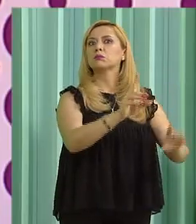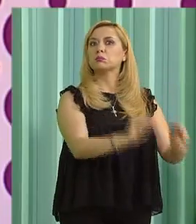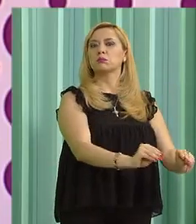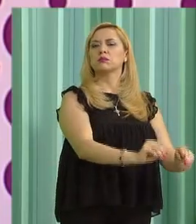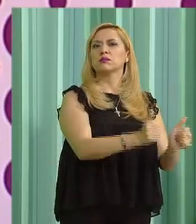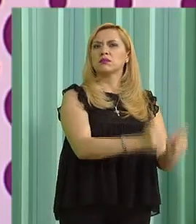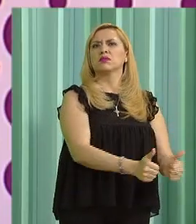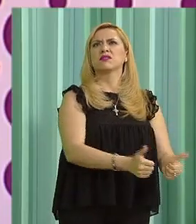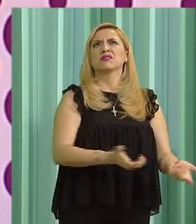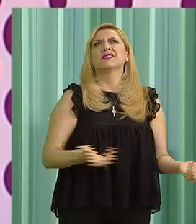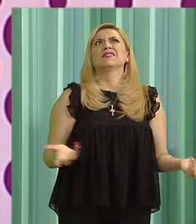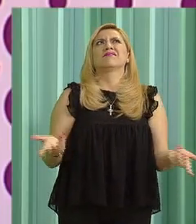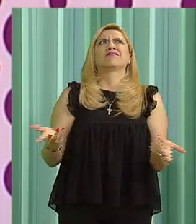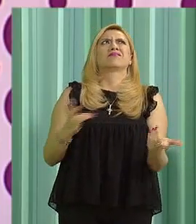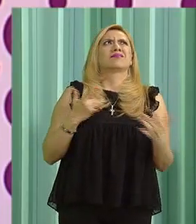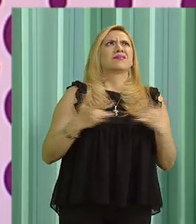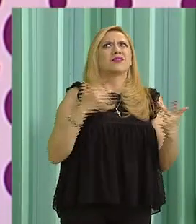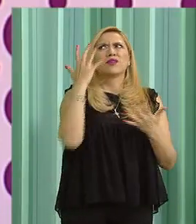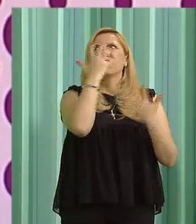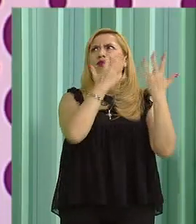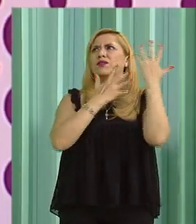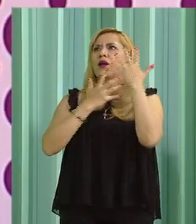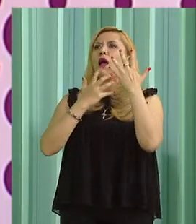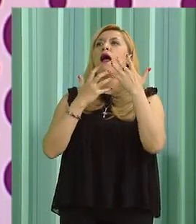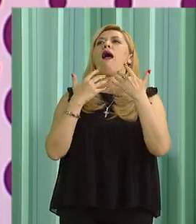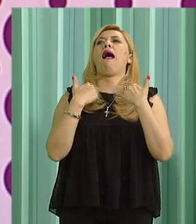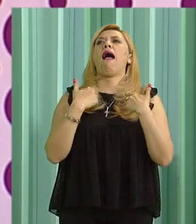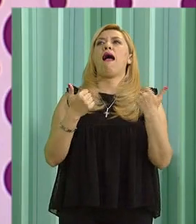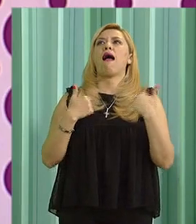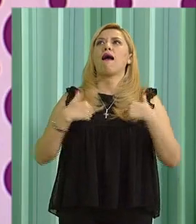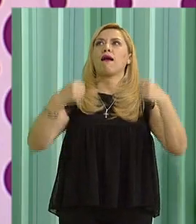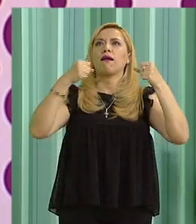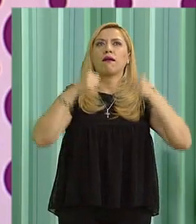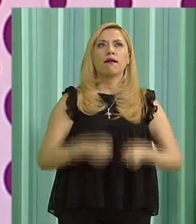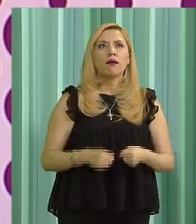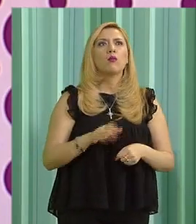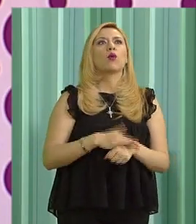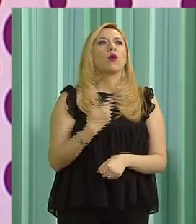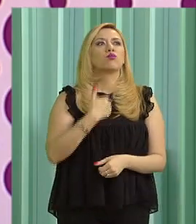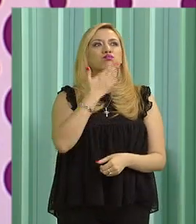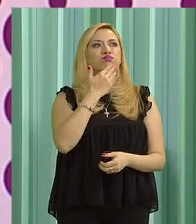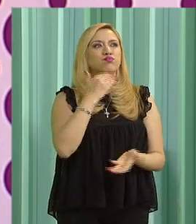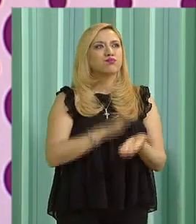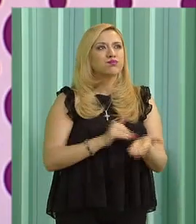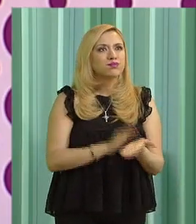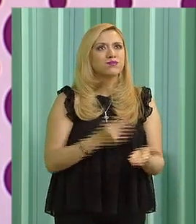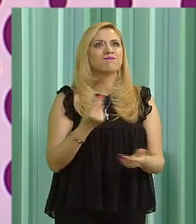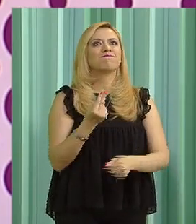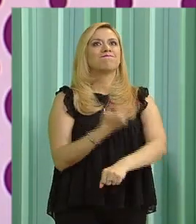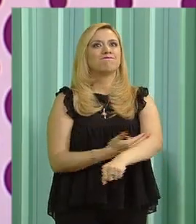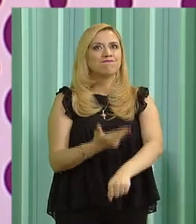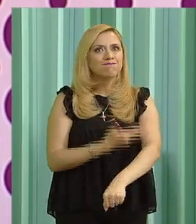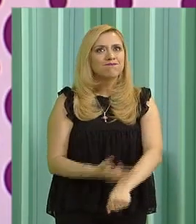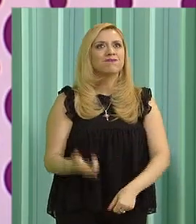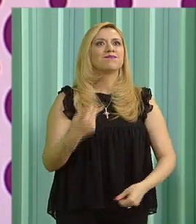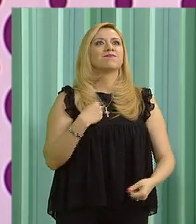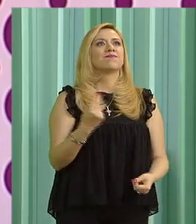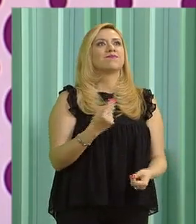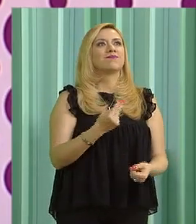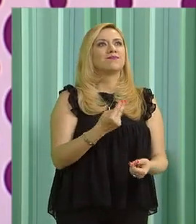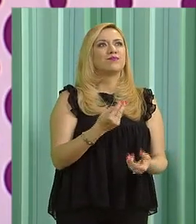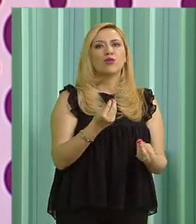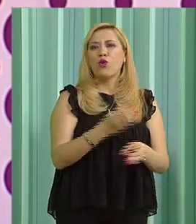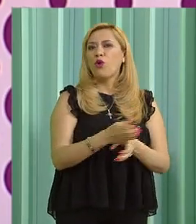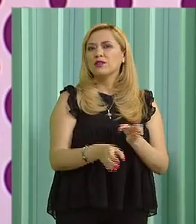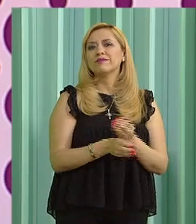refugiados relacionen la detención con el encarcelamiento. Entonces, aclarar muy bien